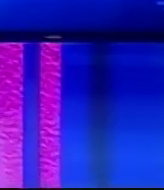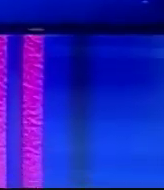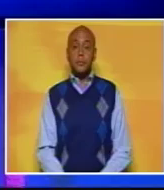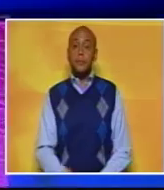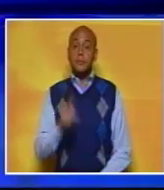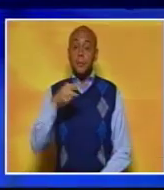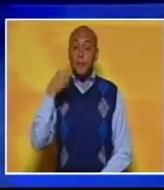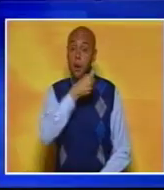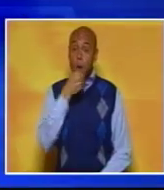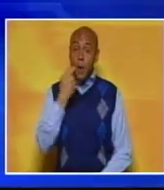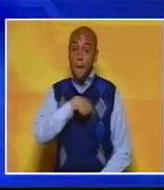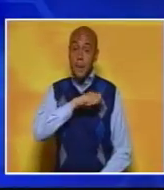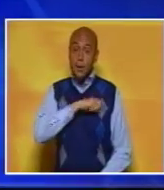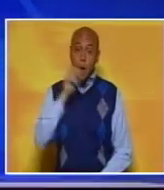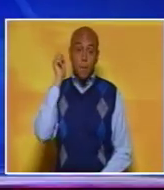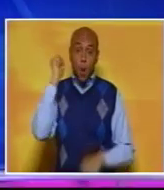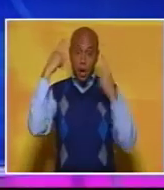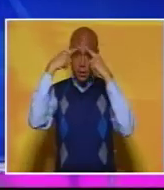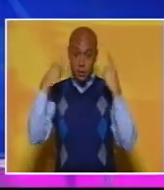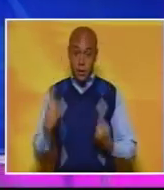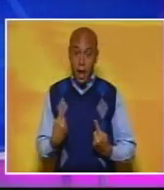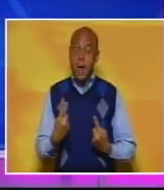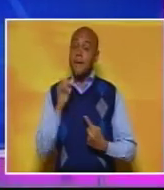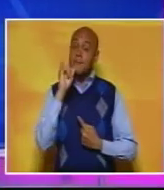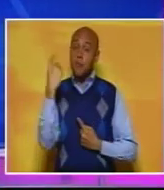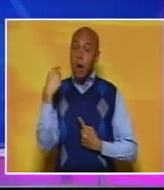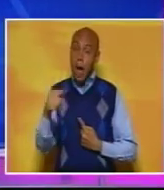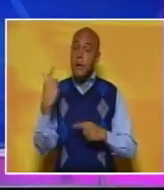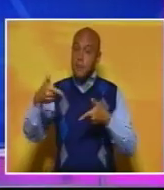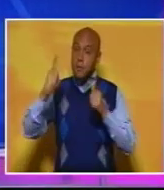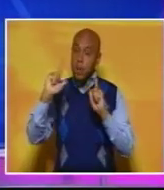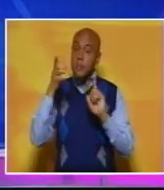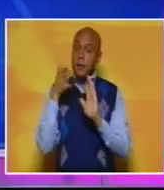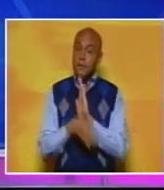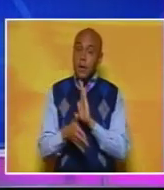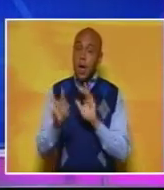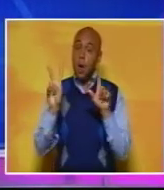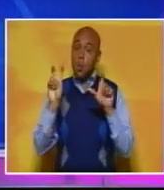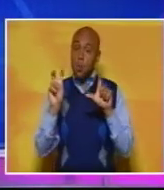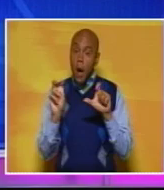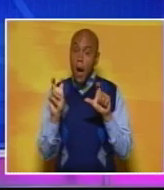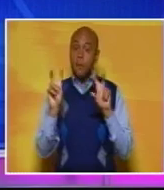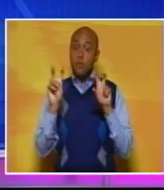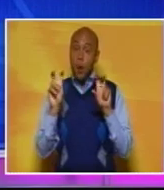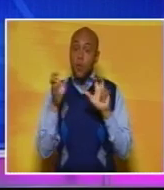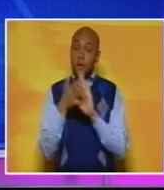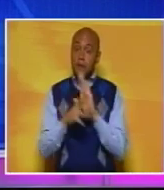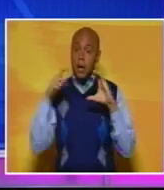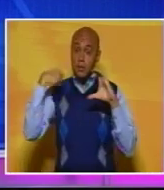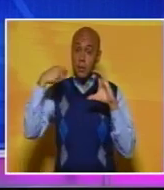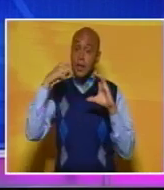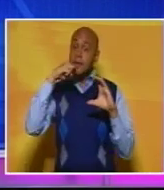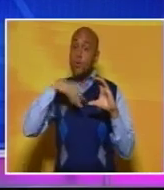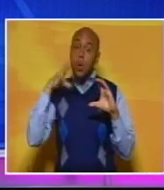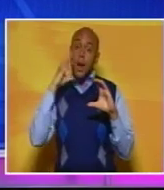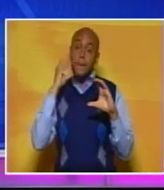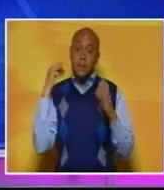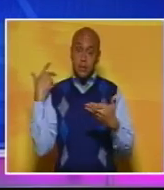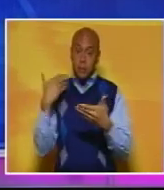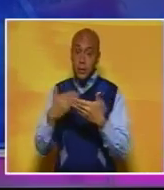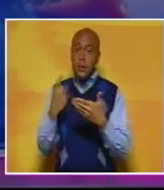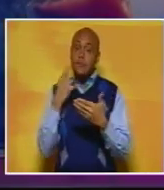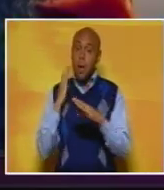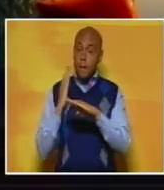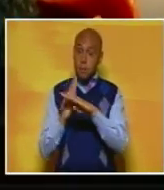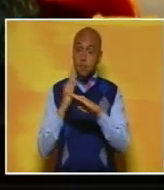La cantante española Rosalía anunció que ya está disponible su nuevo documental que cuenta muchos momentos de su vida, desde los tropiezos